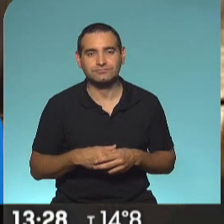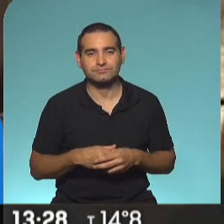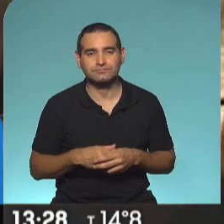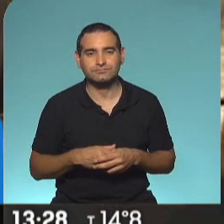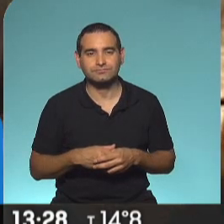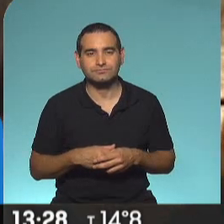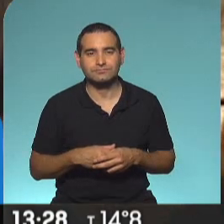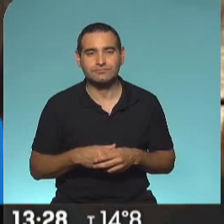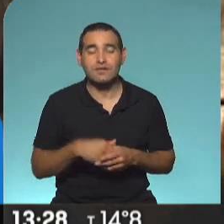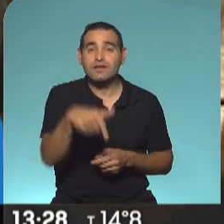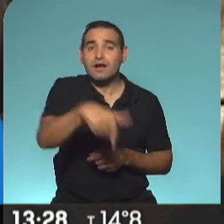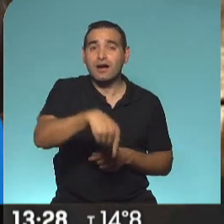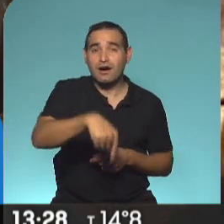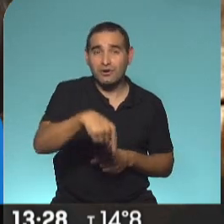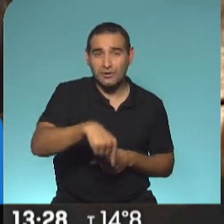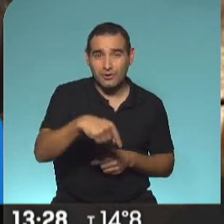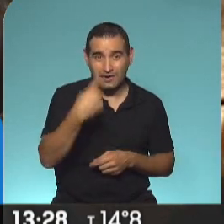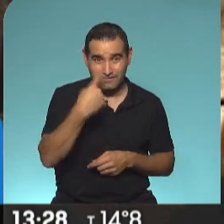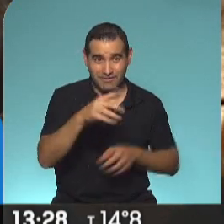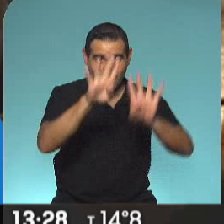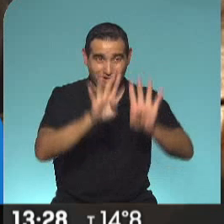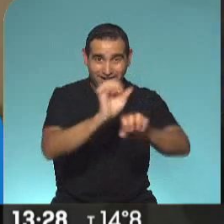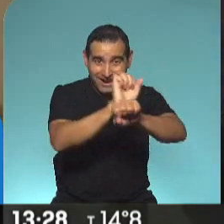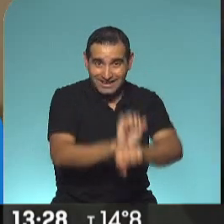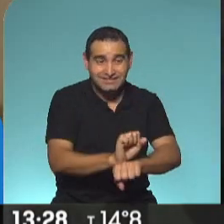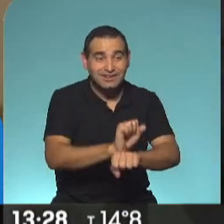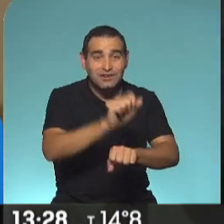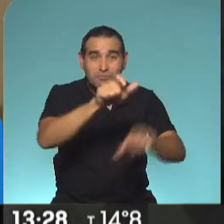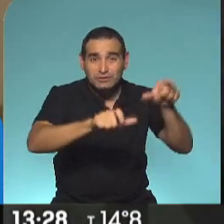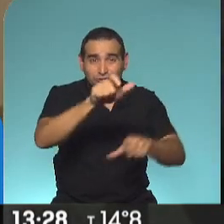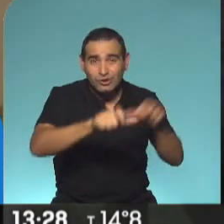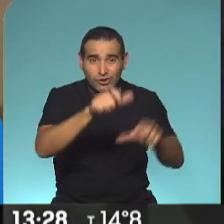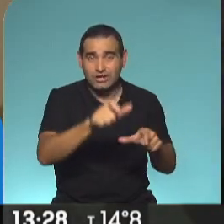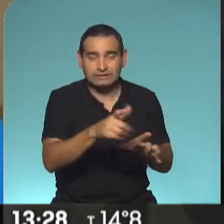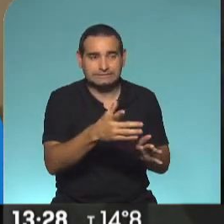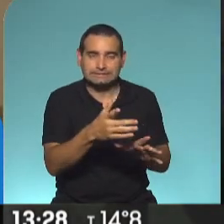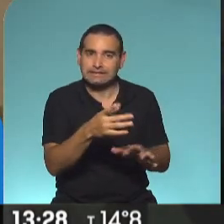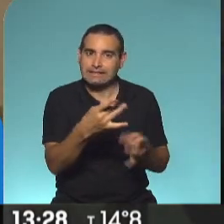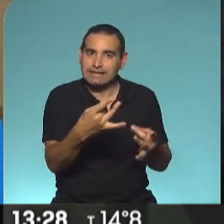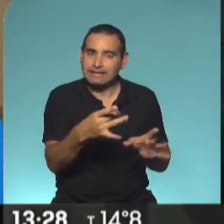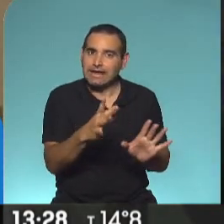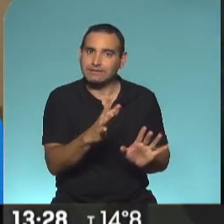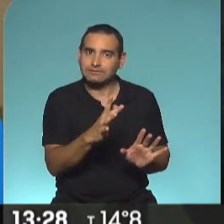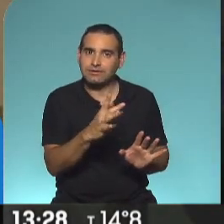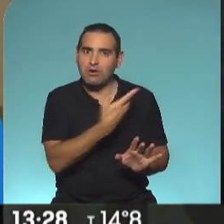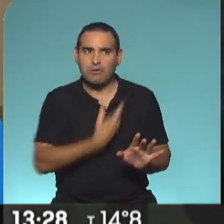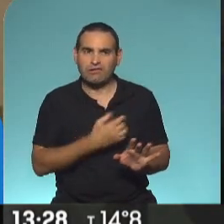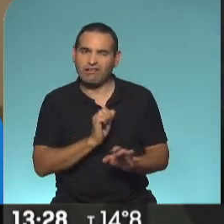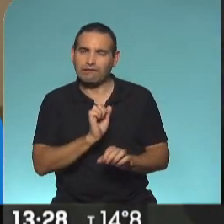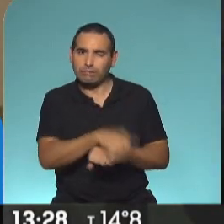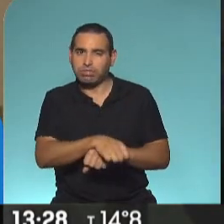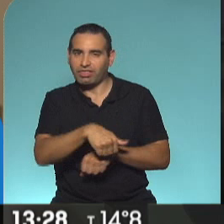Y tener ahora en las cárceles personas en riesgo y que el Estado no